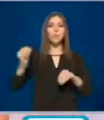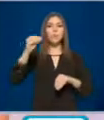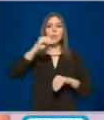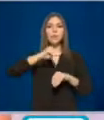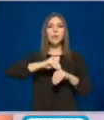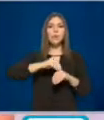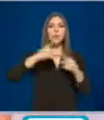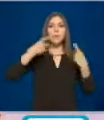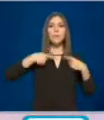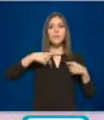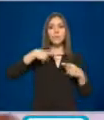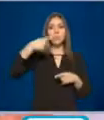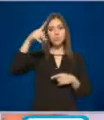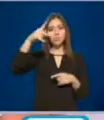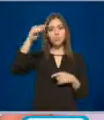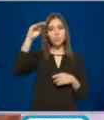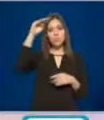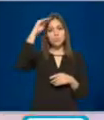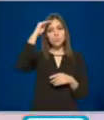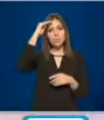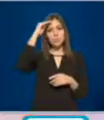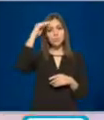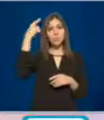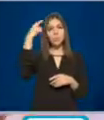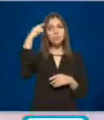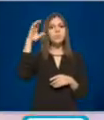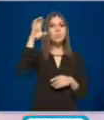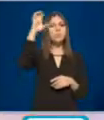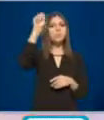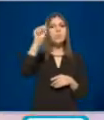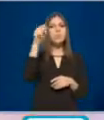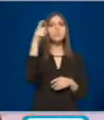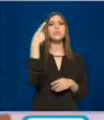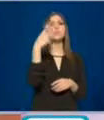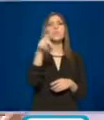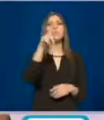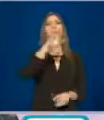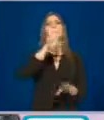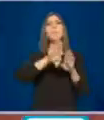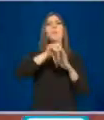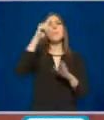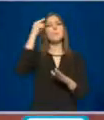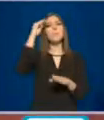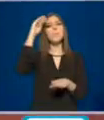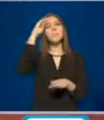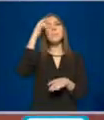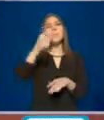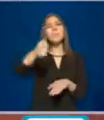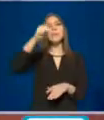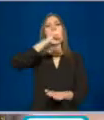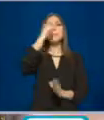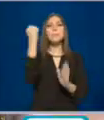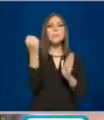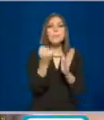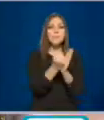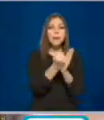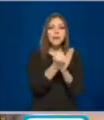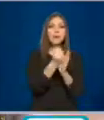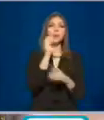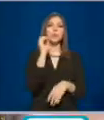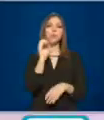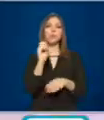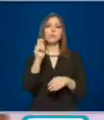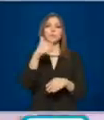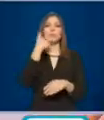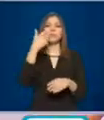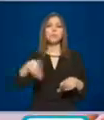los clientes una marca, un producto, una solución como lo primero. Por ejemplo,